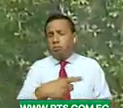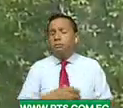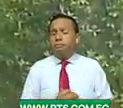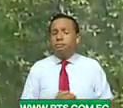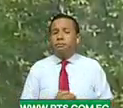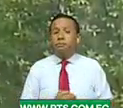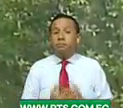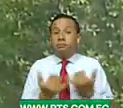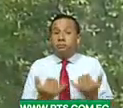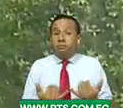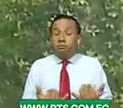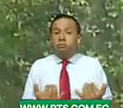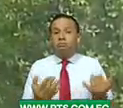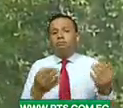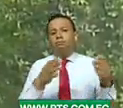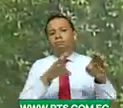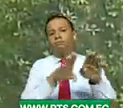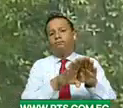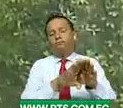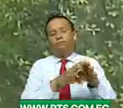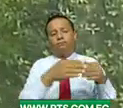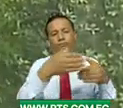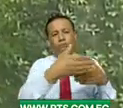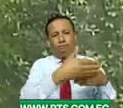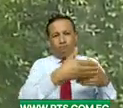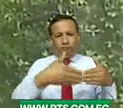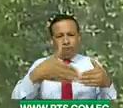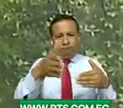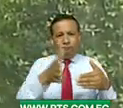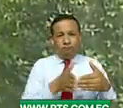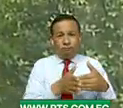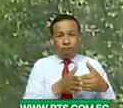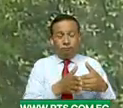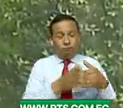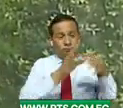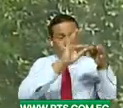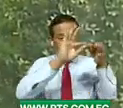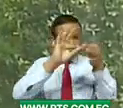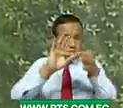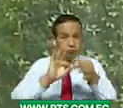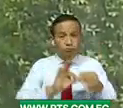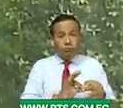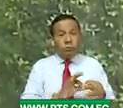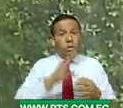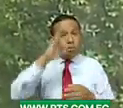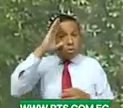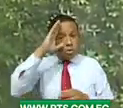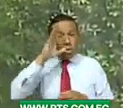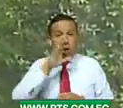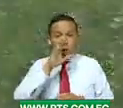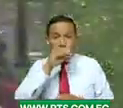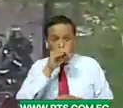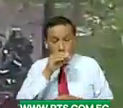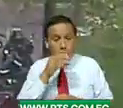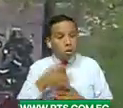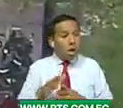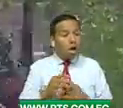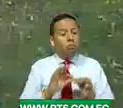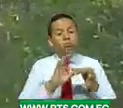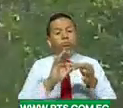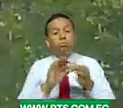se cerró de manera parcial la vía, pero una vez que trabajó la policía con ATM y el cuerpo de bomberos, esta fue